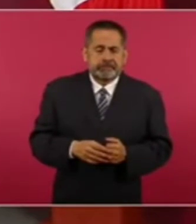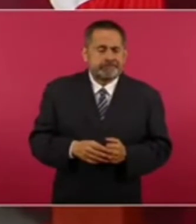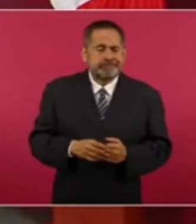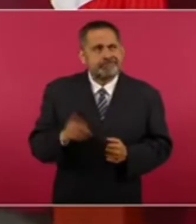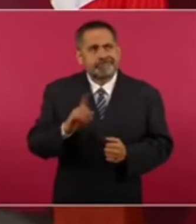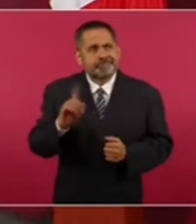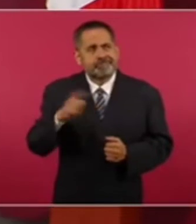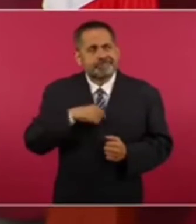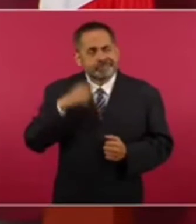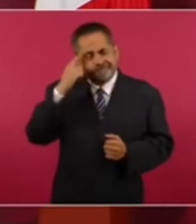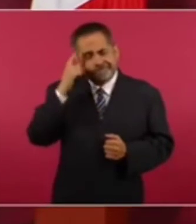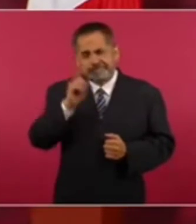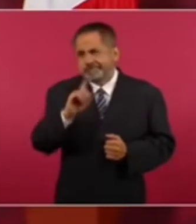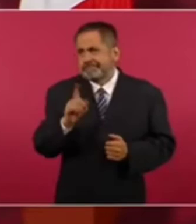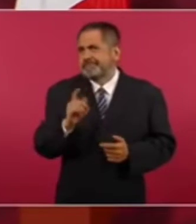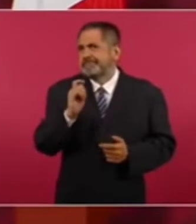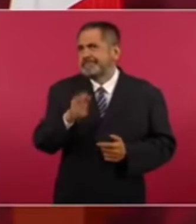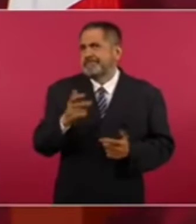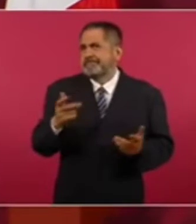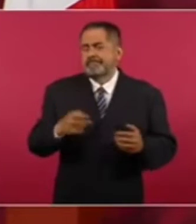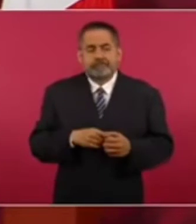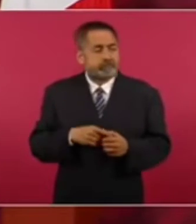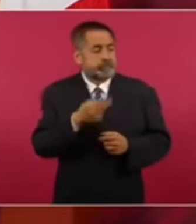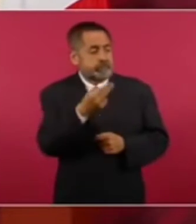no, yo diría que